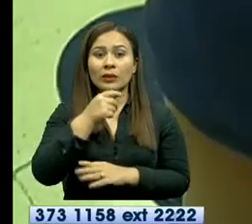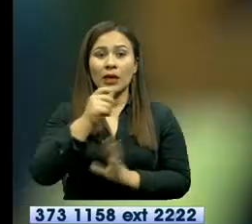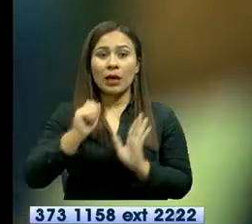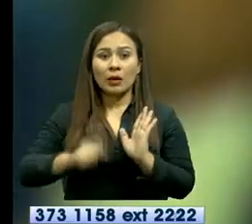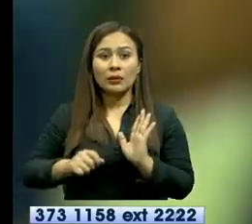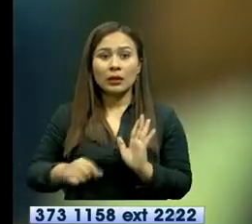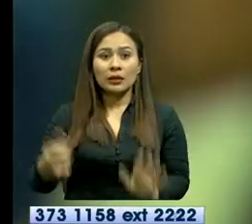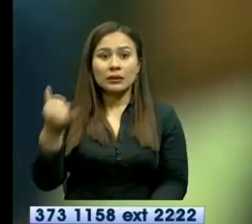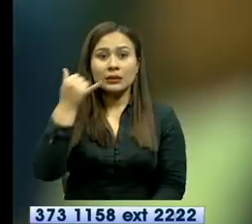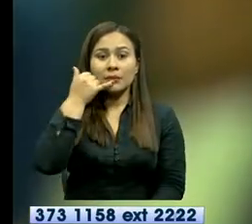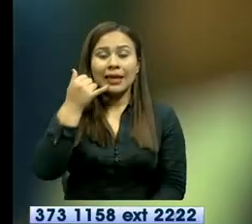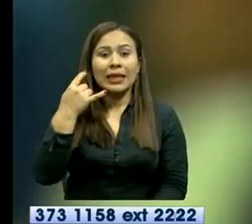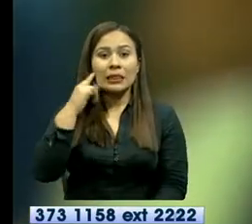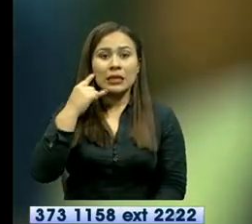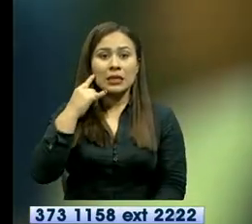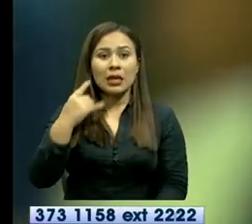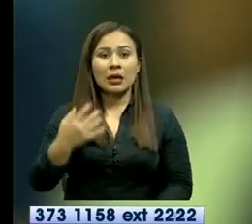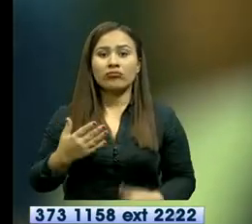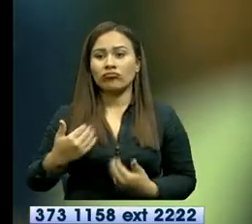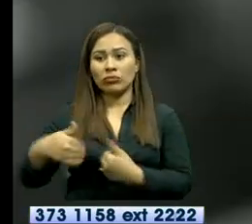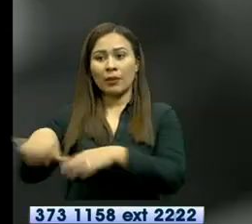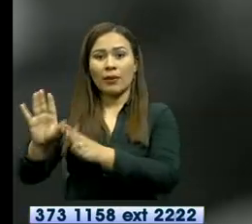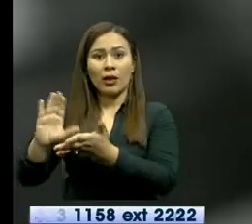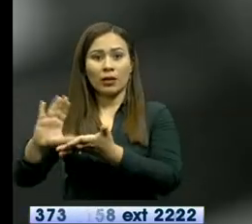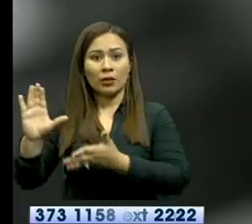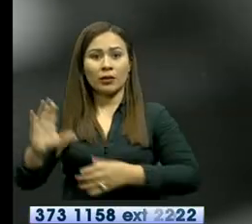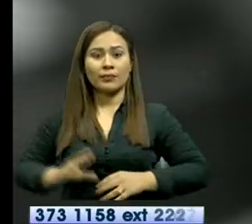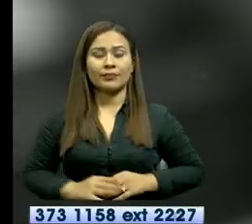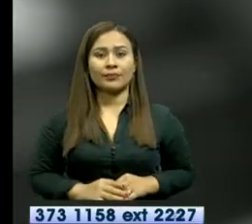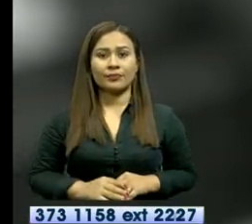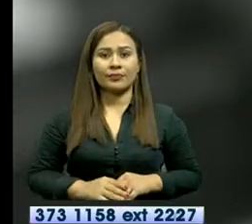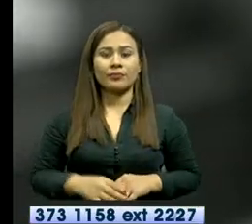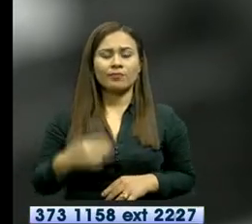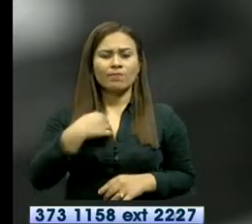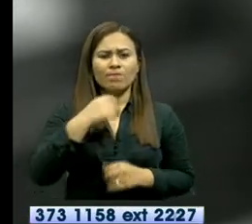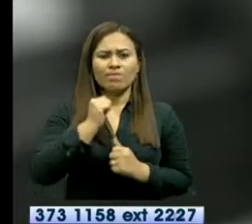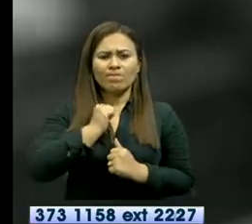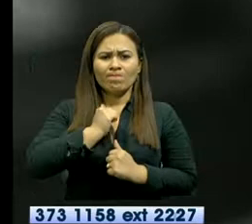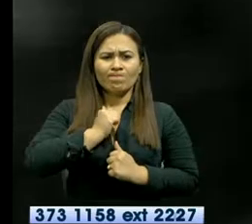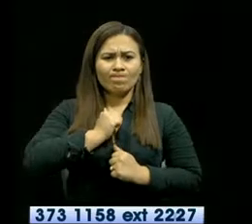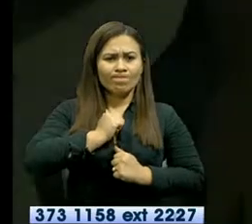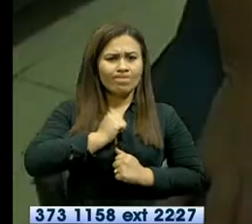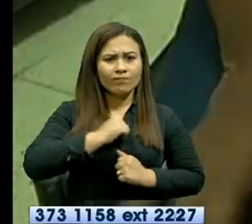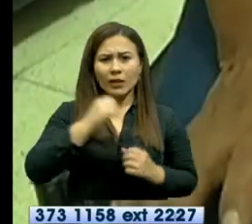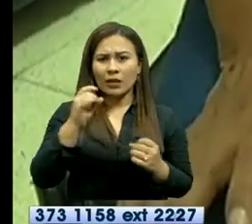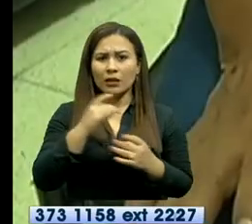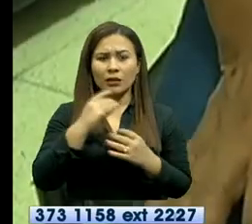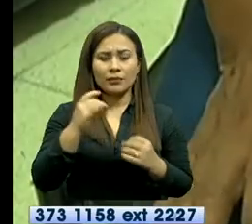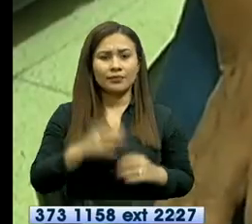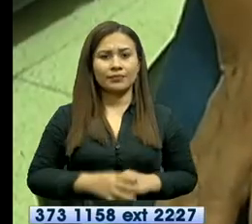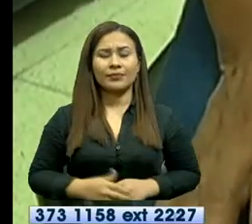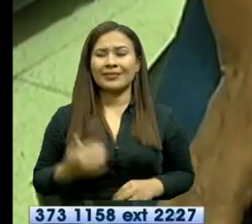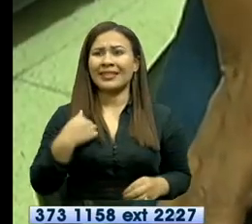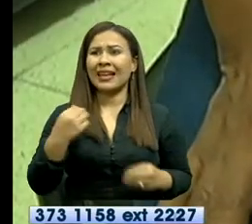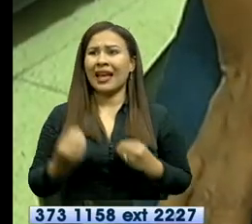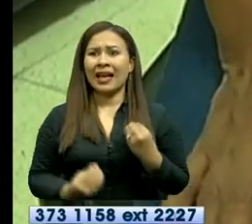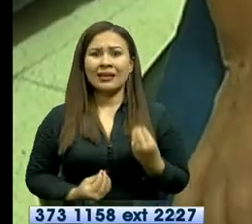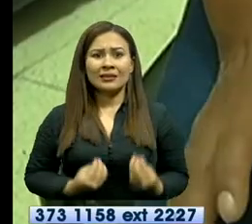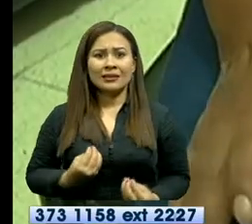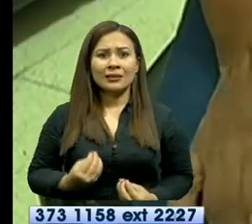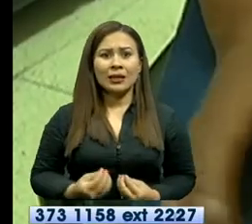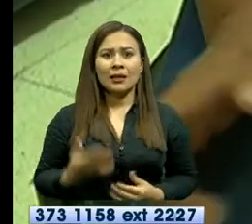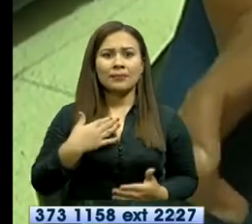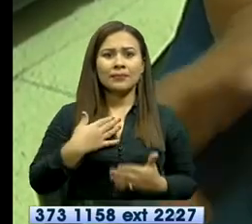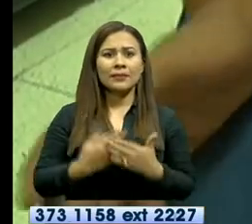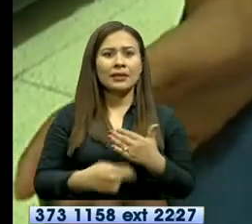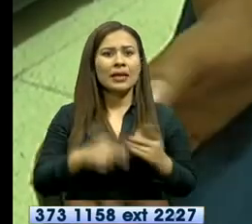las niñas se alistaban para irse al colegio. En la garganta se trenzó un nudo. No sabía ni qué hacer. Mi hija me decía,